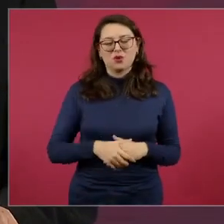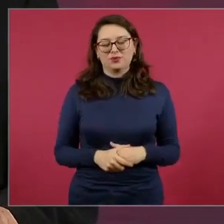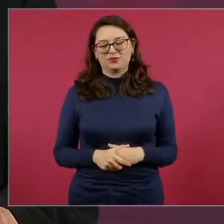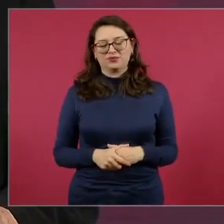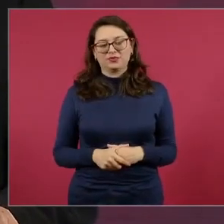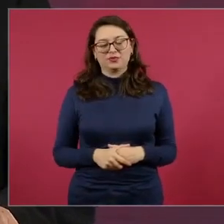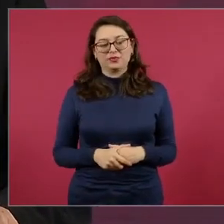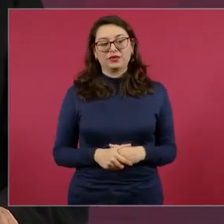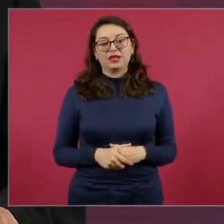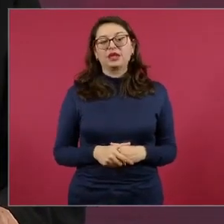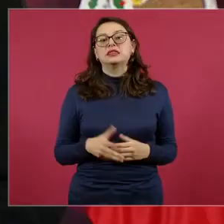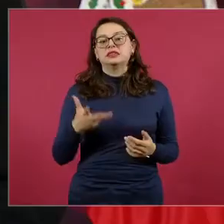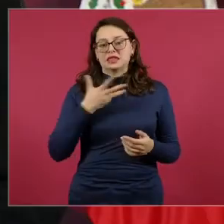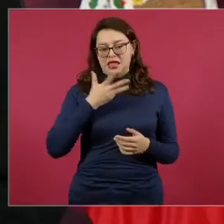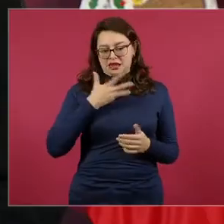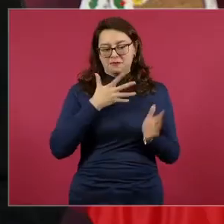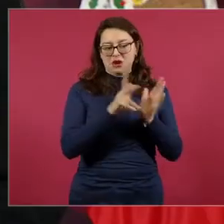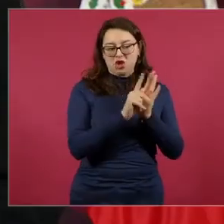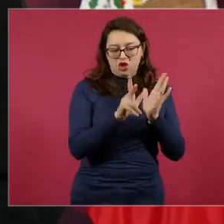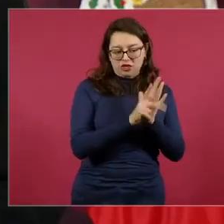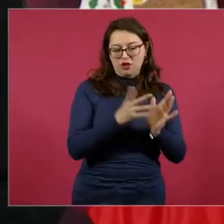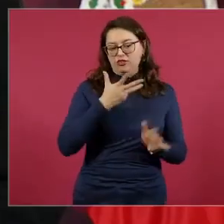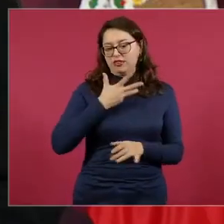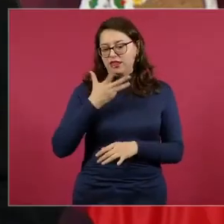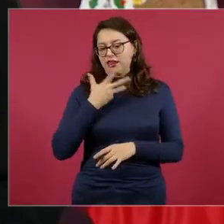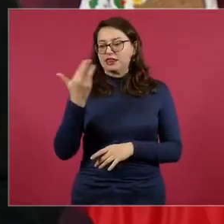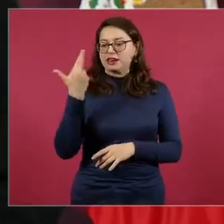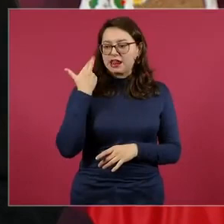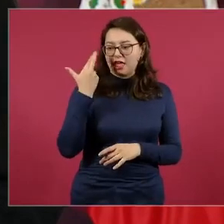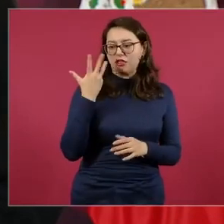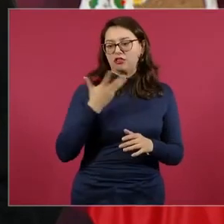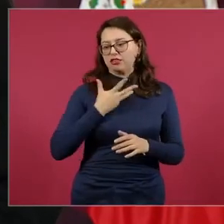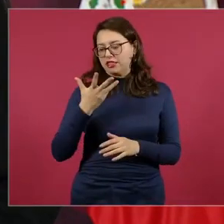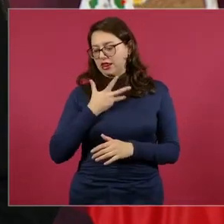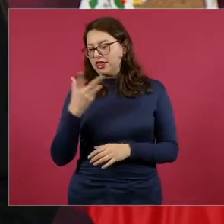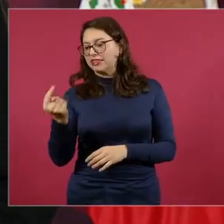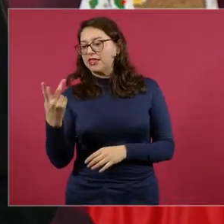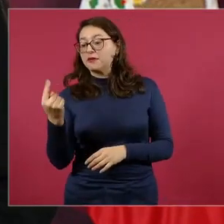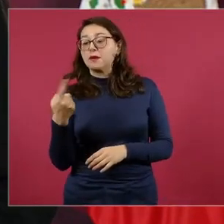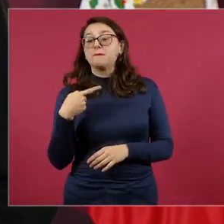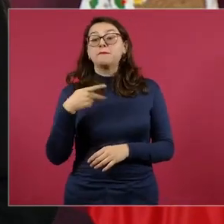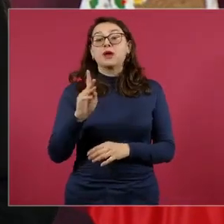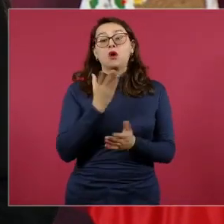en donde sí se gana dinero. Es una empresa.